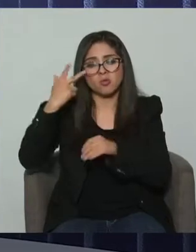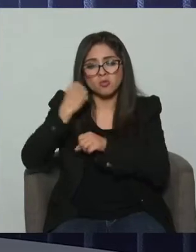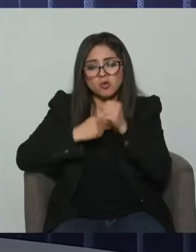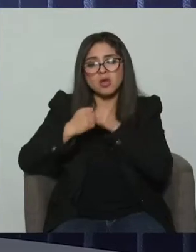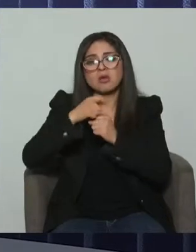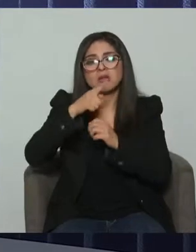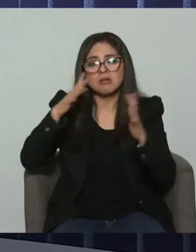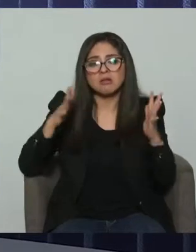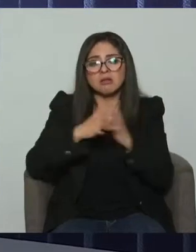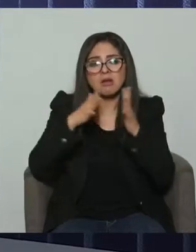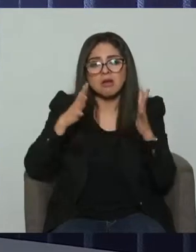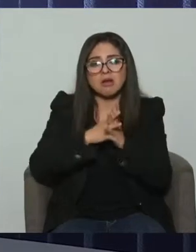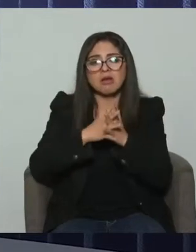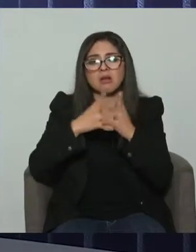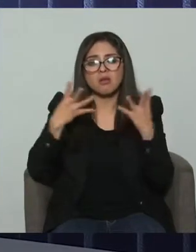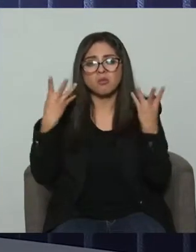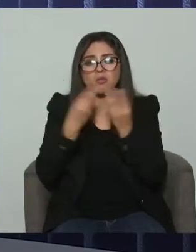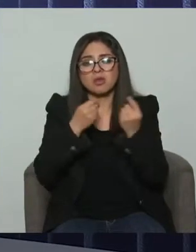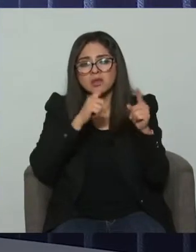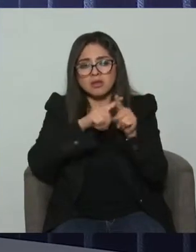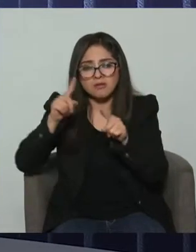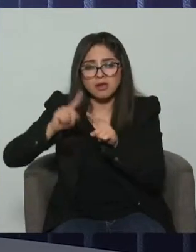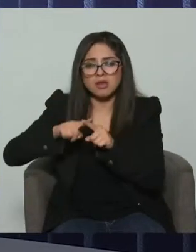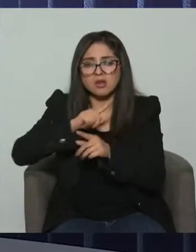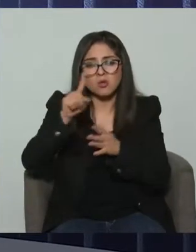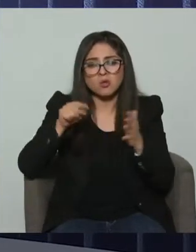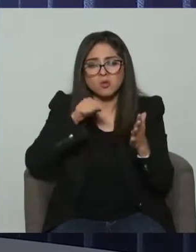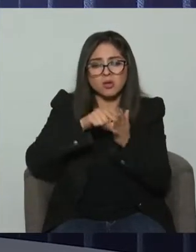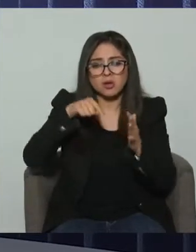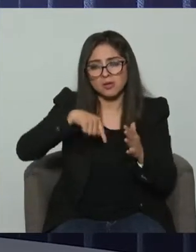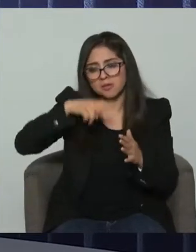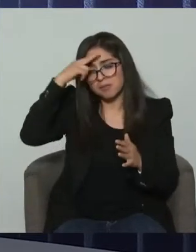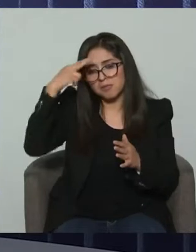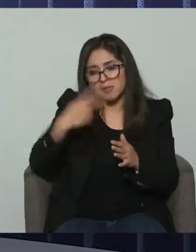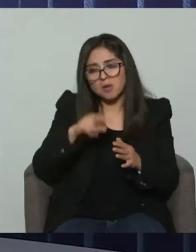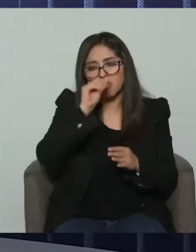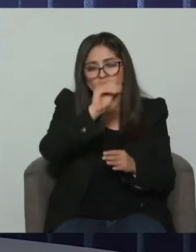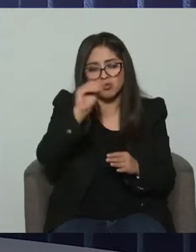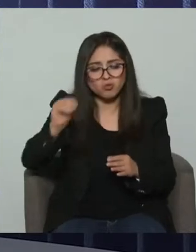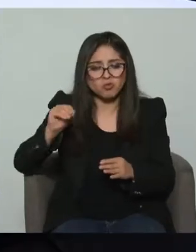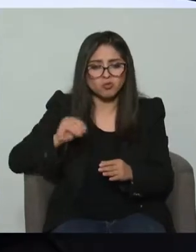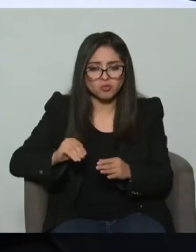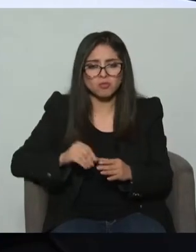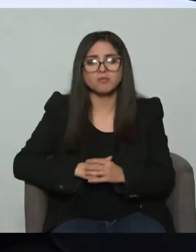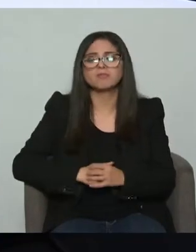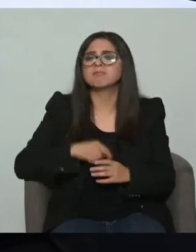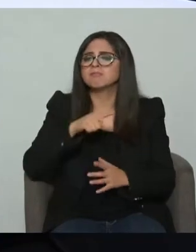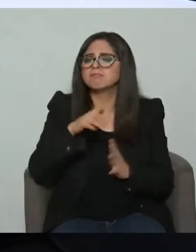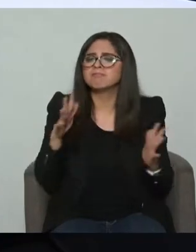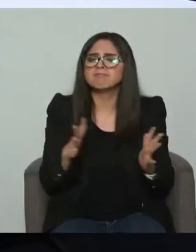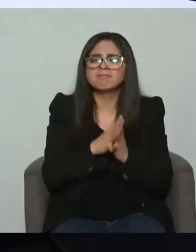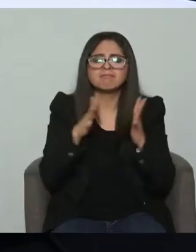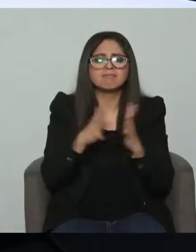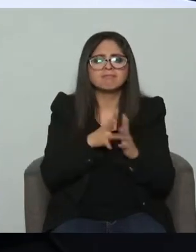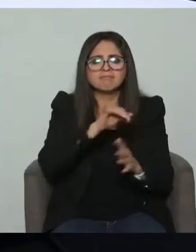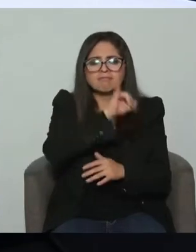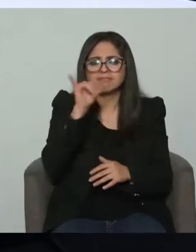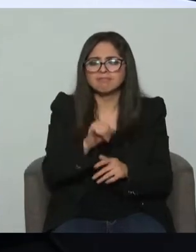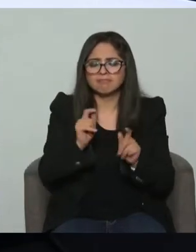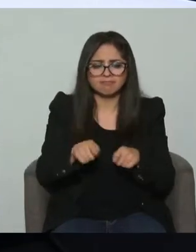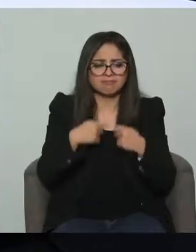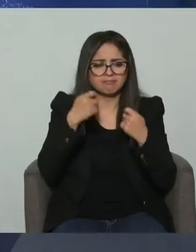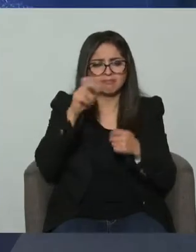sociales. En este sentido, bueno, estamos hablando de diversas violencias que se viven en la infancia. La violencia de golpes, de insultos,